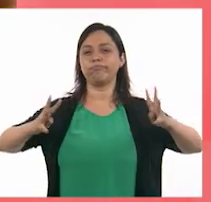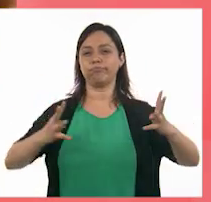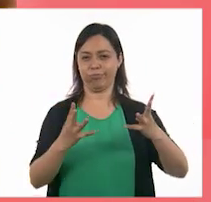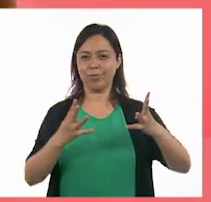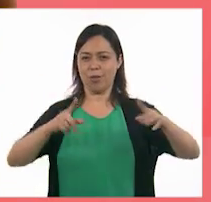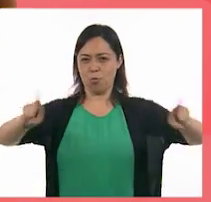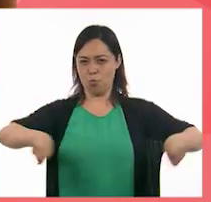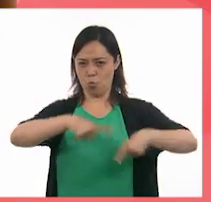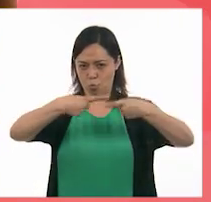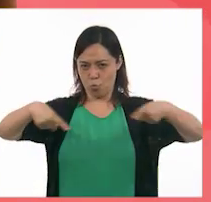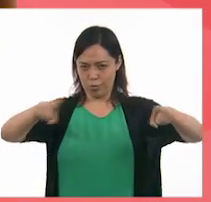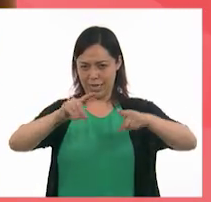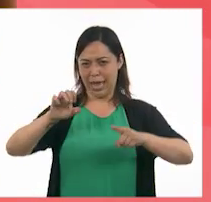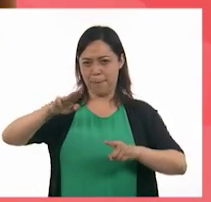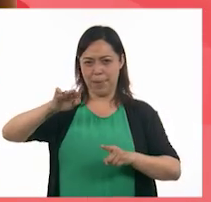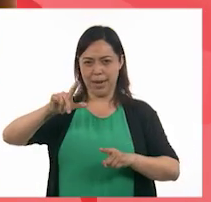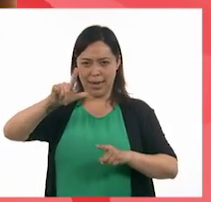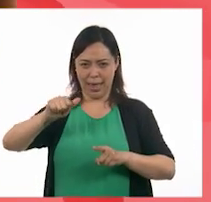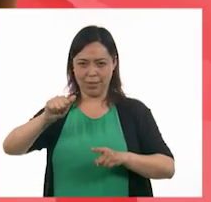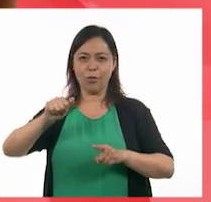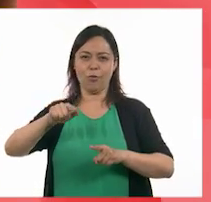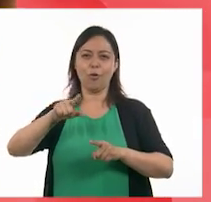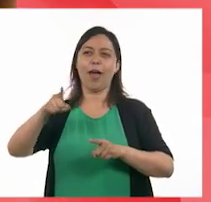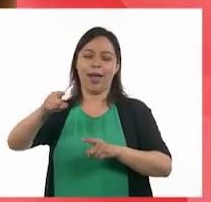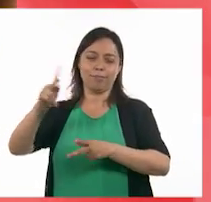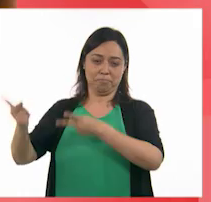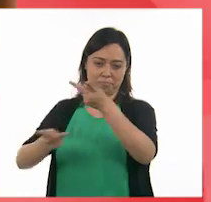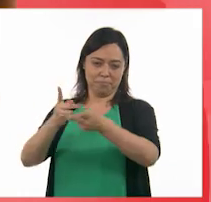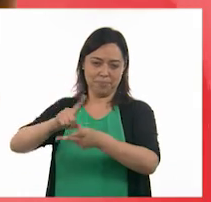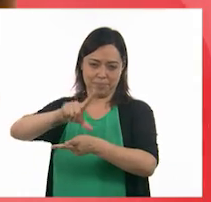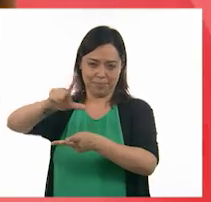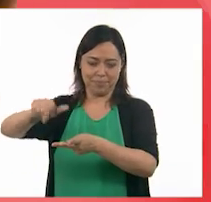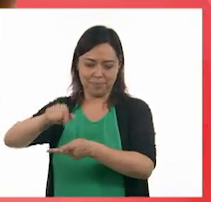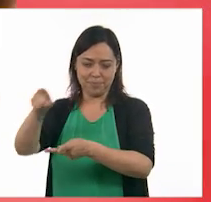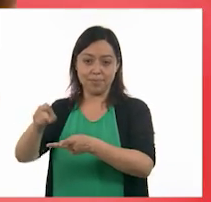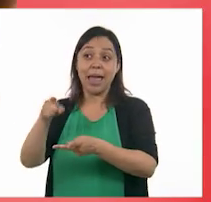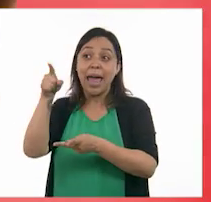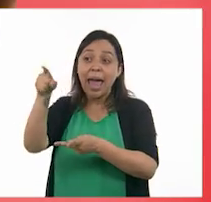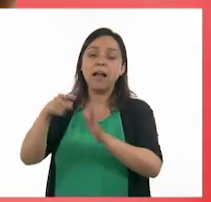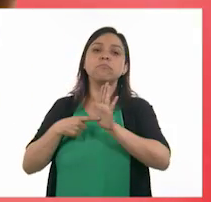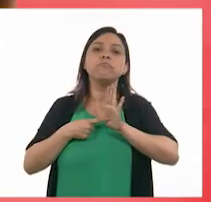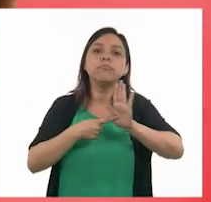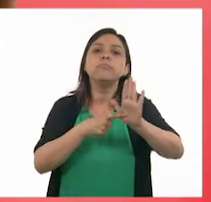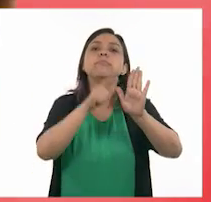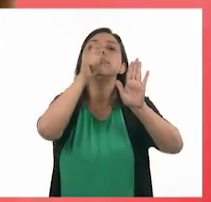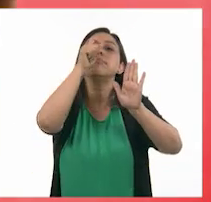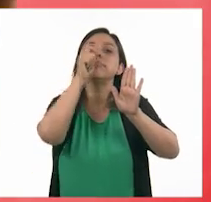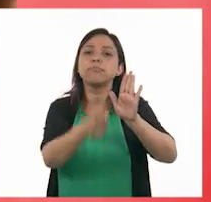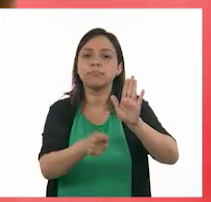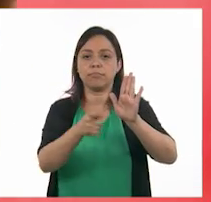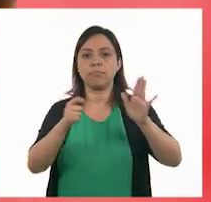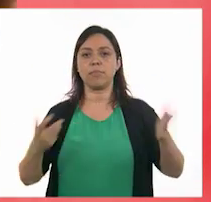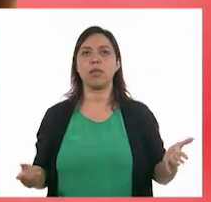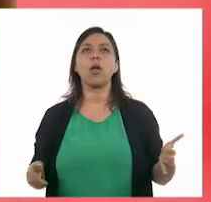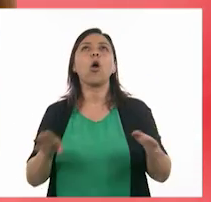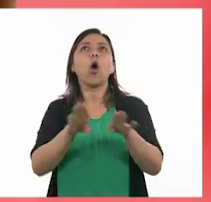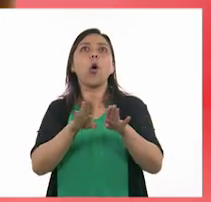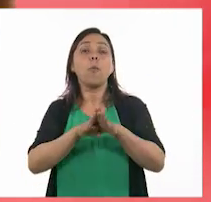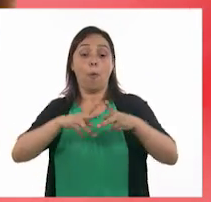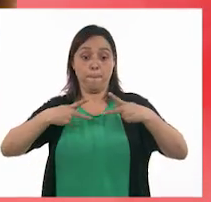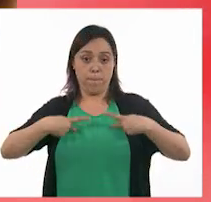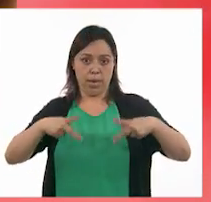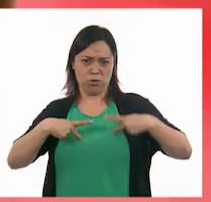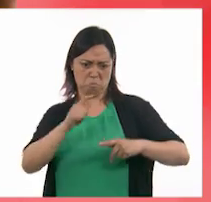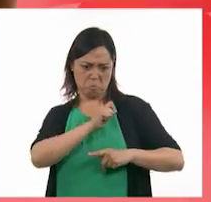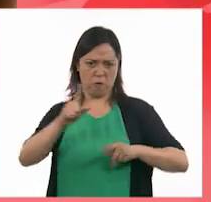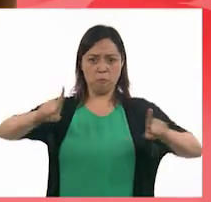López Guadarrama, que van a entrevistar al ratito, pero creo yo que ese es un gran ejemplo para decir cómo es que un músico profesional